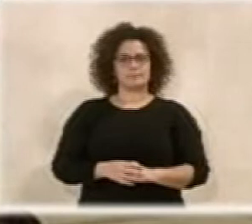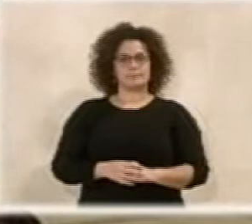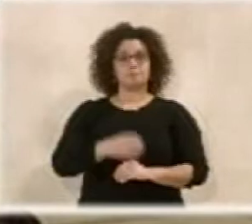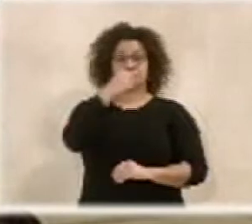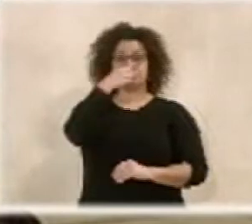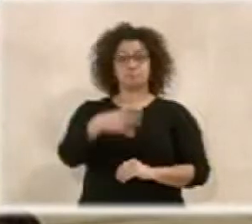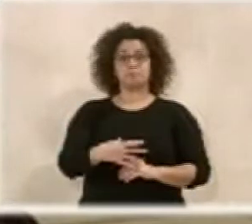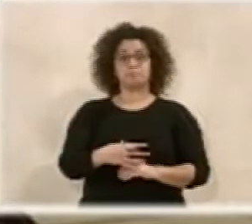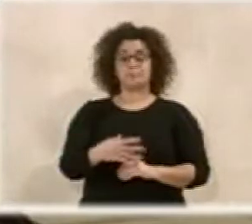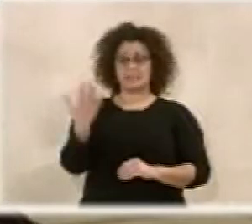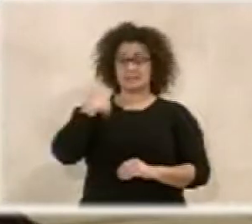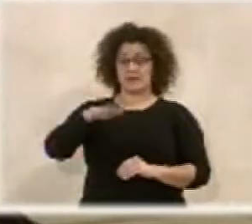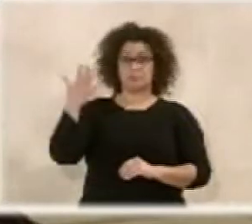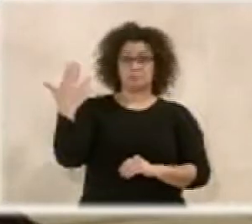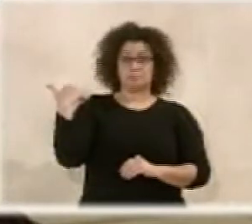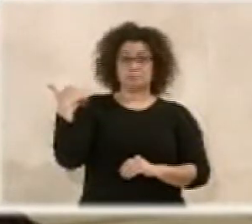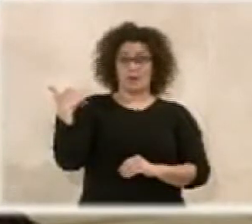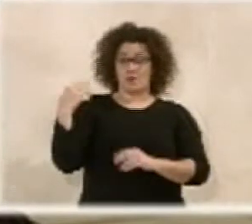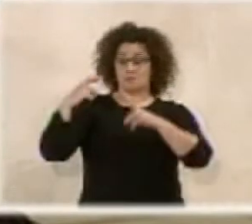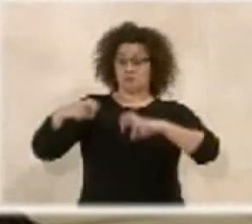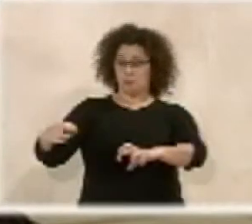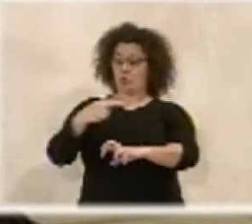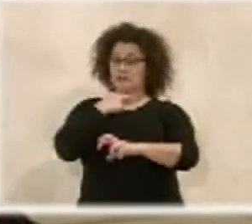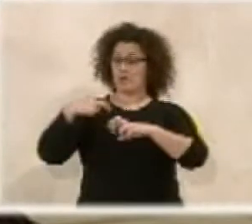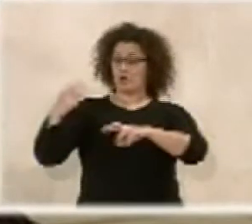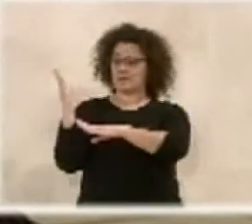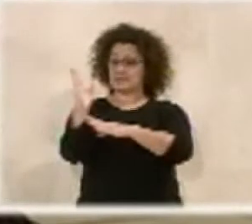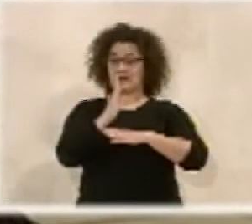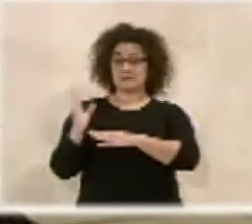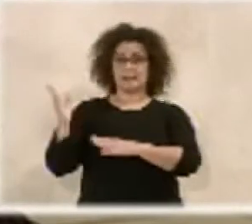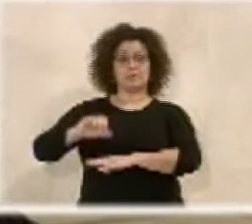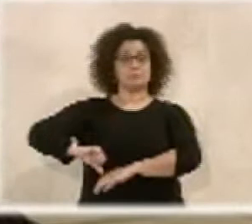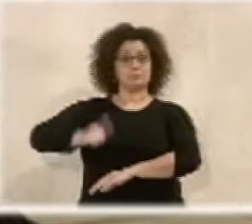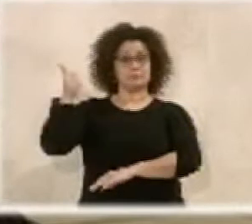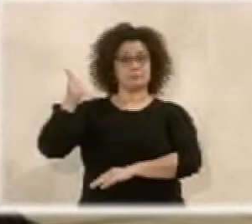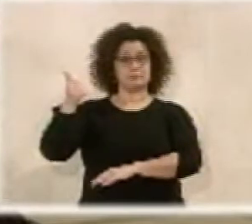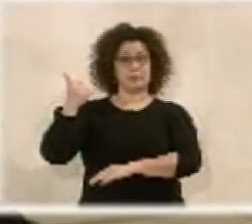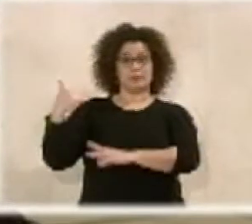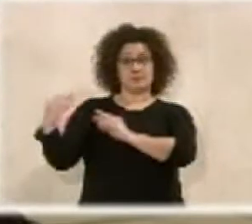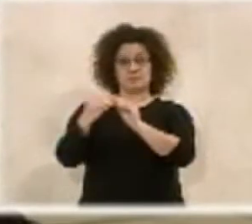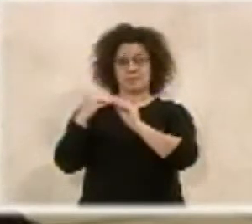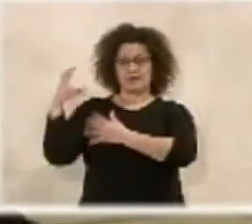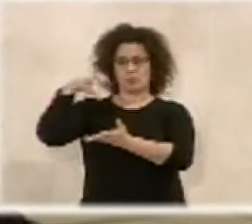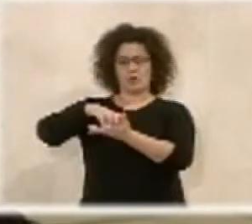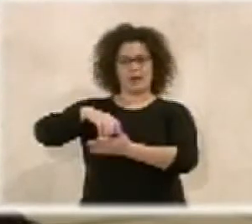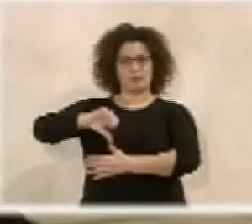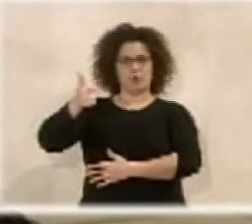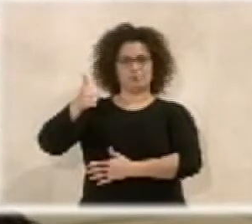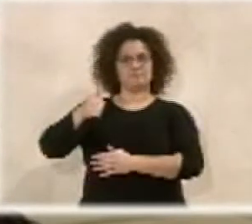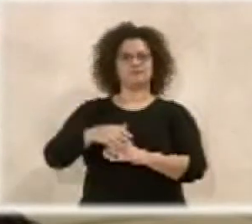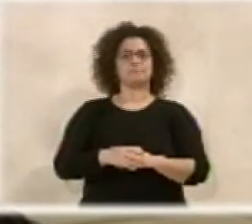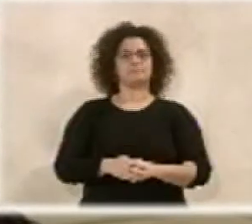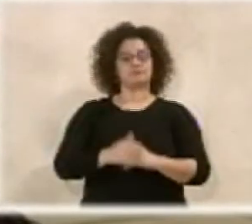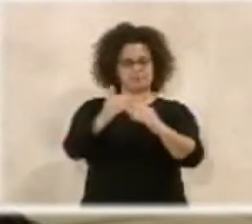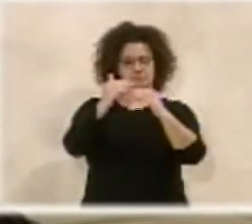Muy bien, pues según se acordó en Junta de Portavoces, esta moción se aprueba por institucional. Vamos